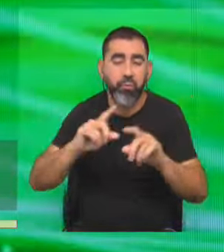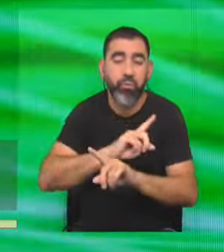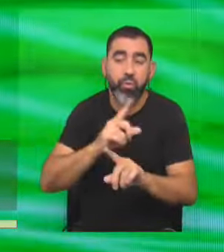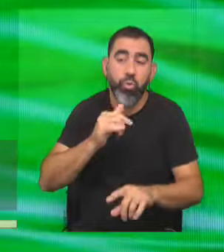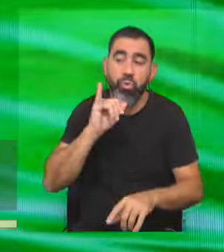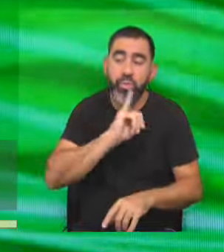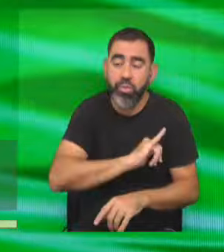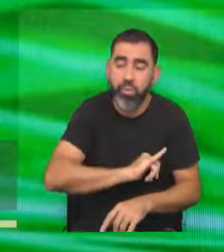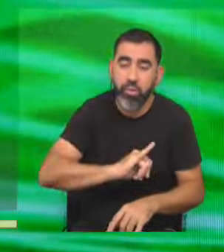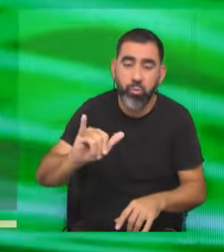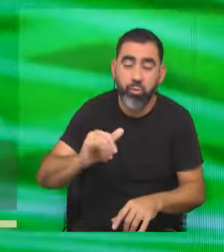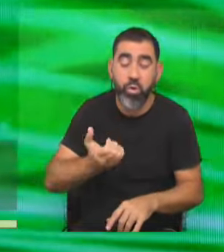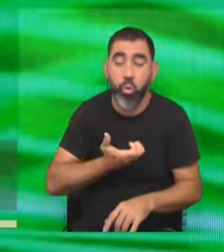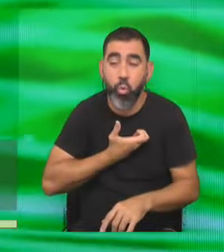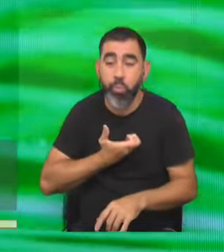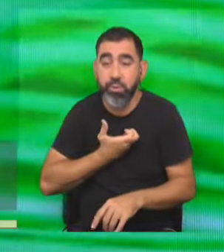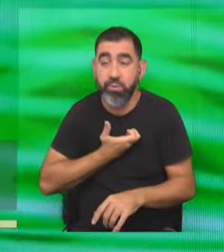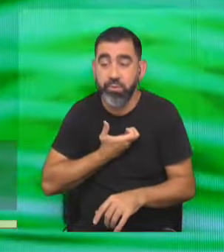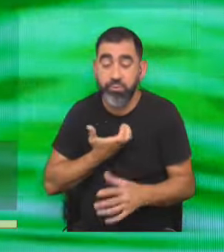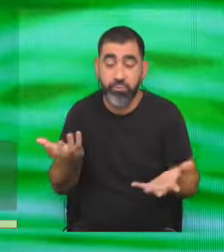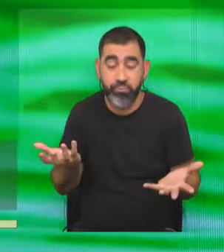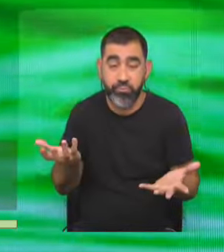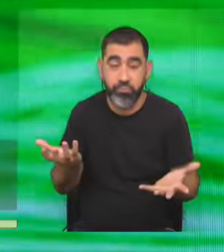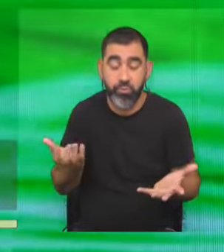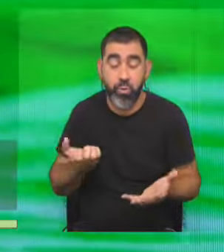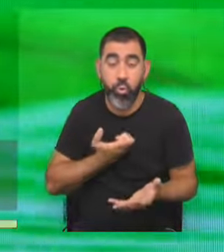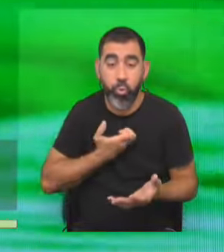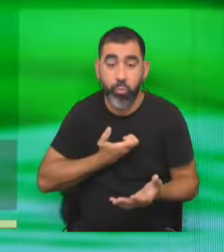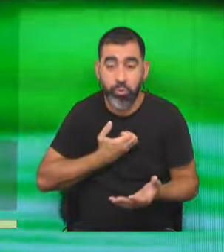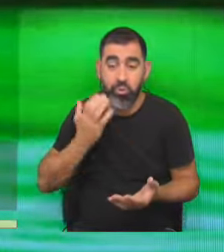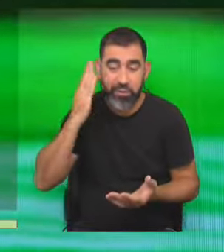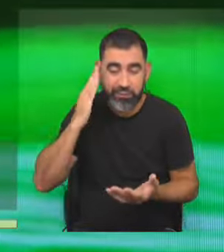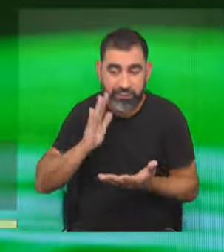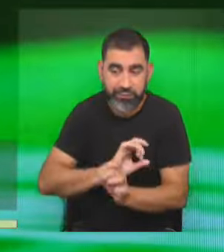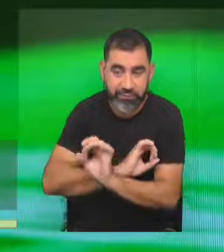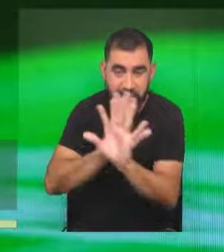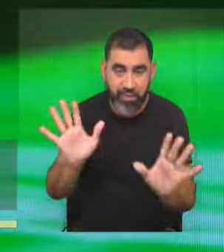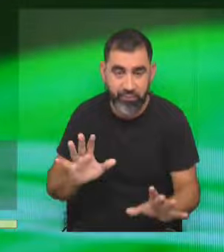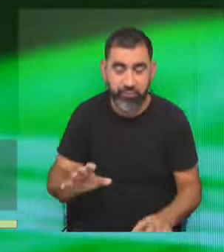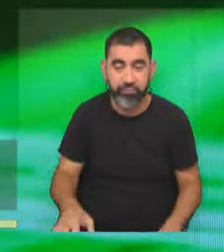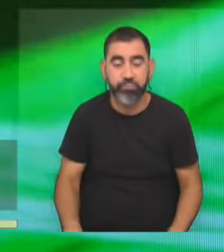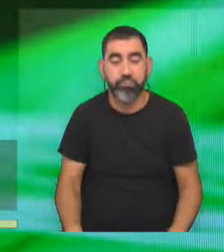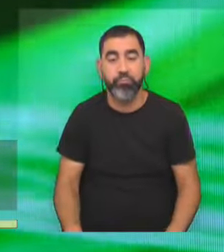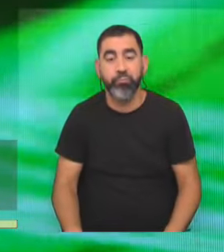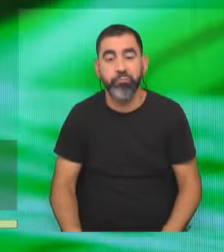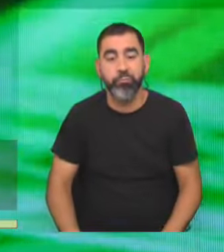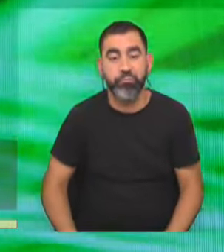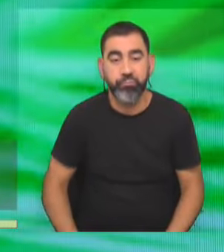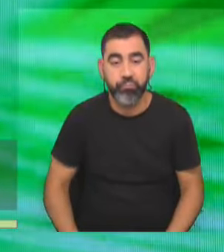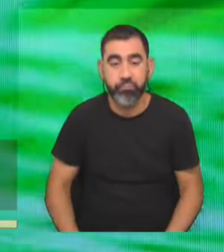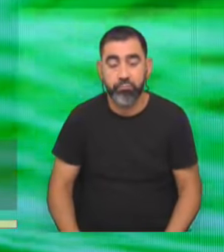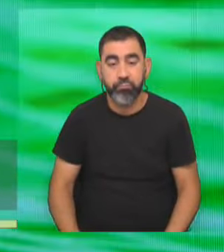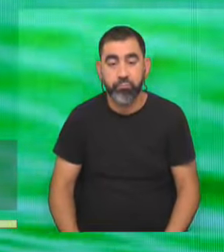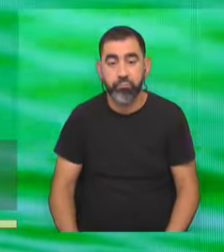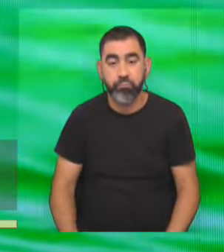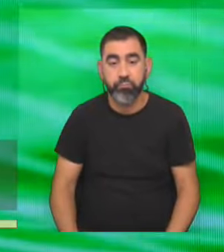denunciar un homicidio en una sociedad como el Uruguay un homicidio está ahí es algo tangible Hay un este un cuerpo y ahí hay